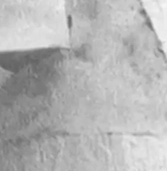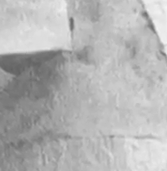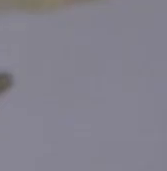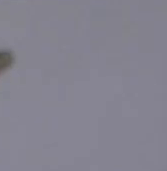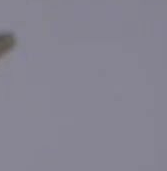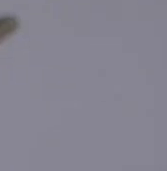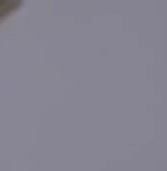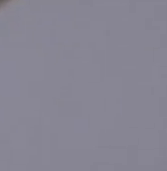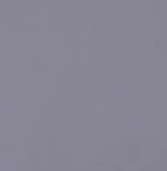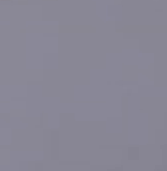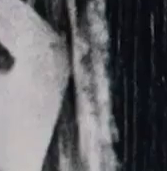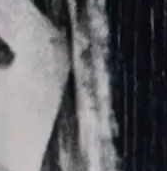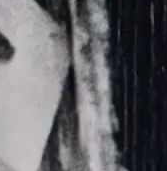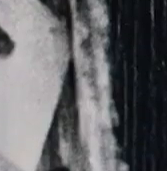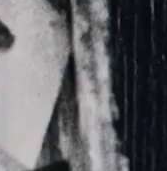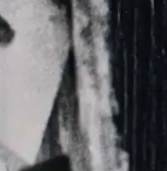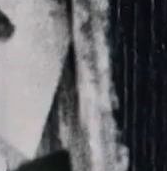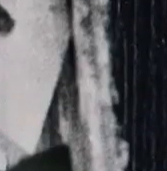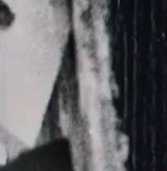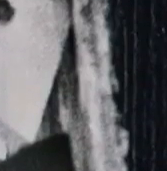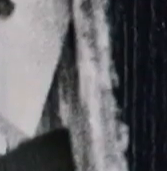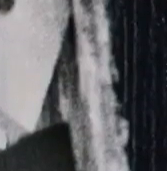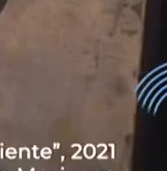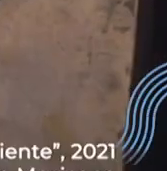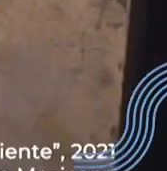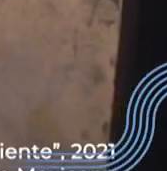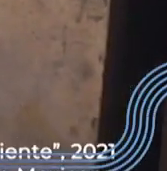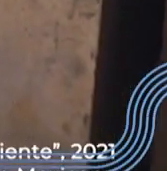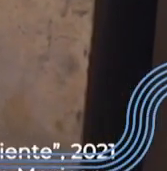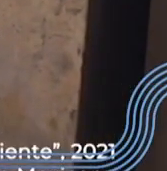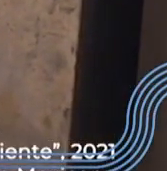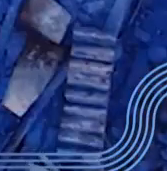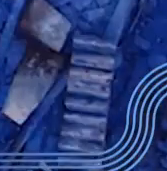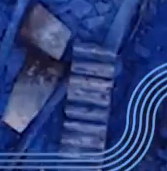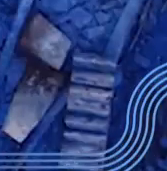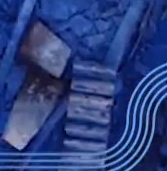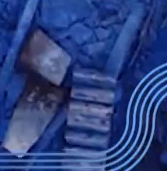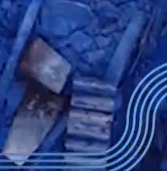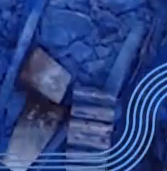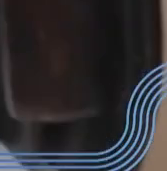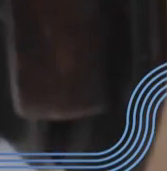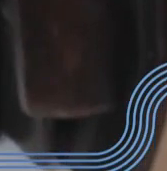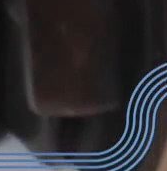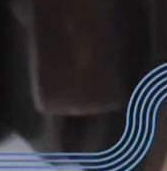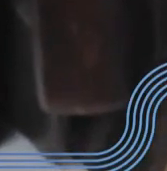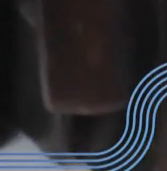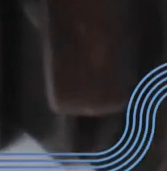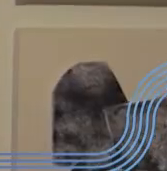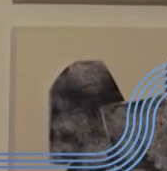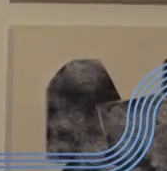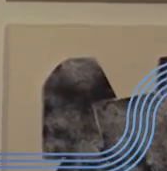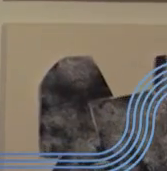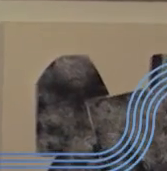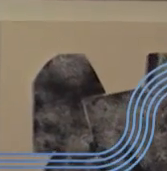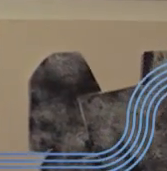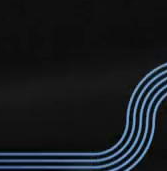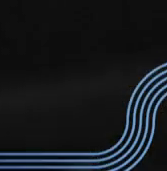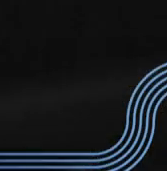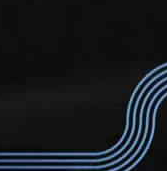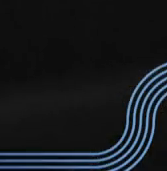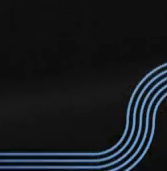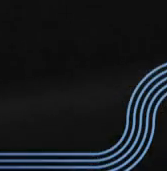que era el arte prehispánico domingo 19 horas un objeto que está dotado de poderes de